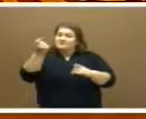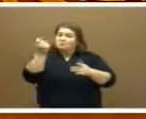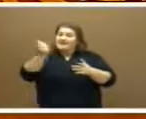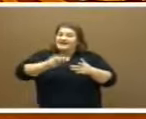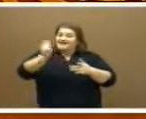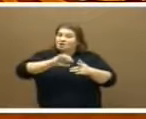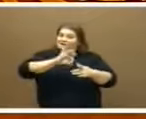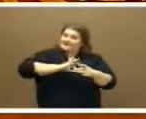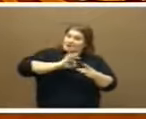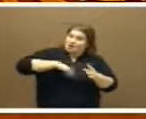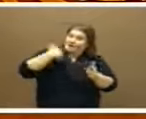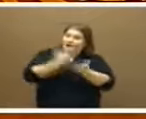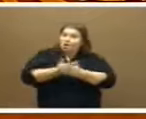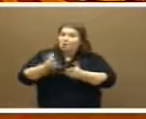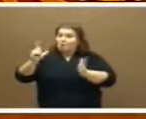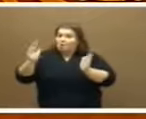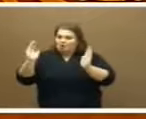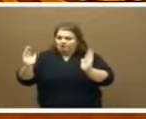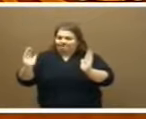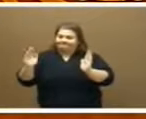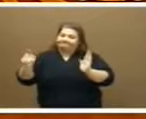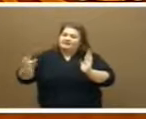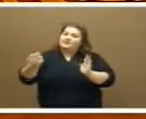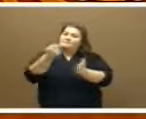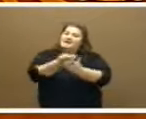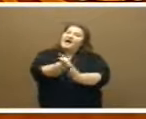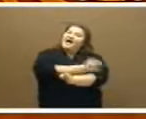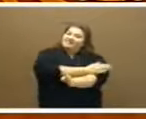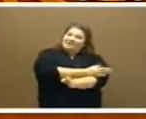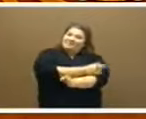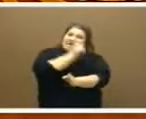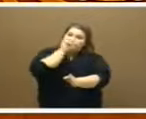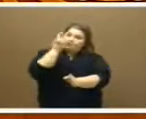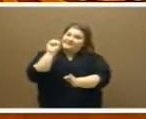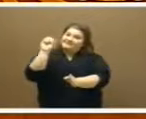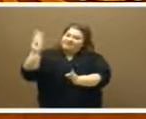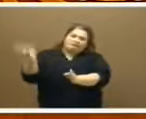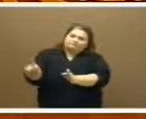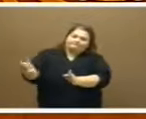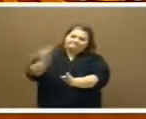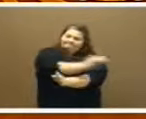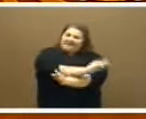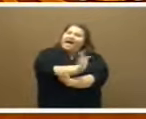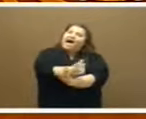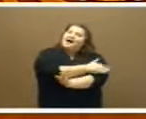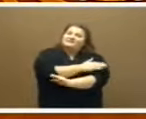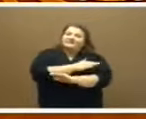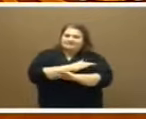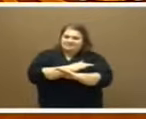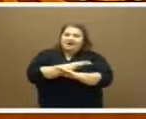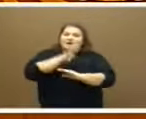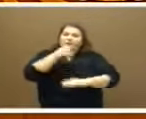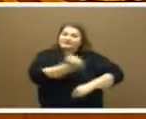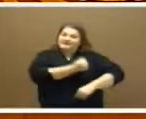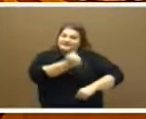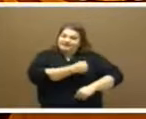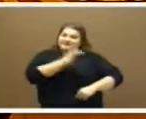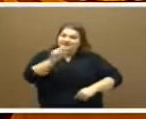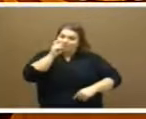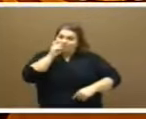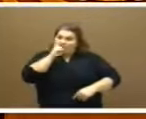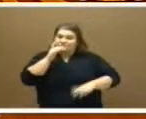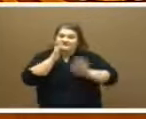calendarios entre enero y julio, en las correspondientes al ejercicio 2013, lo que era la paga de diciembre y la de